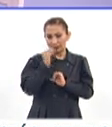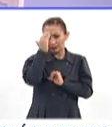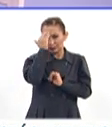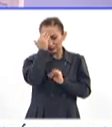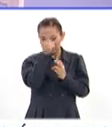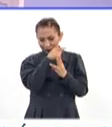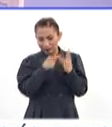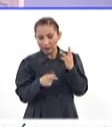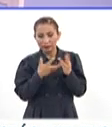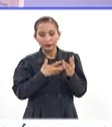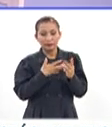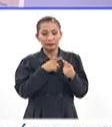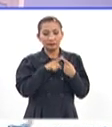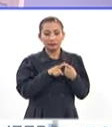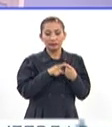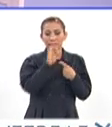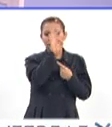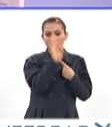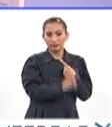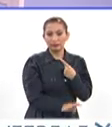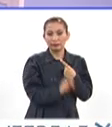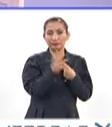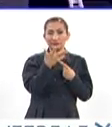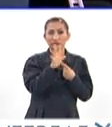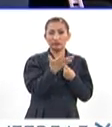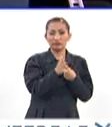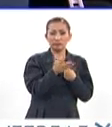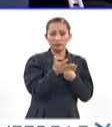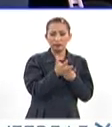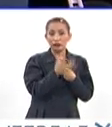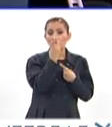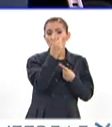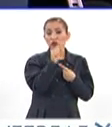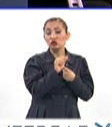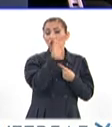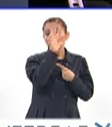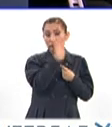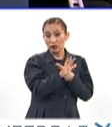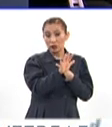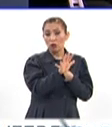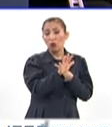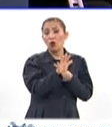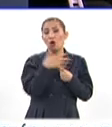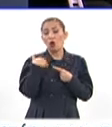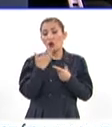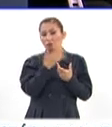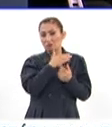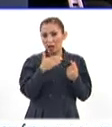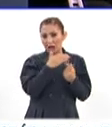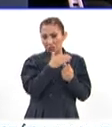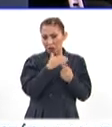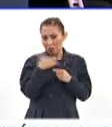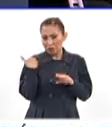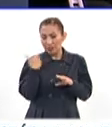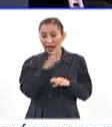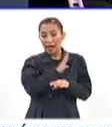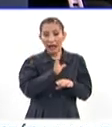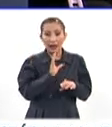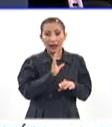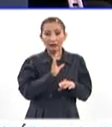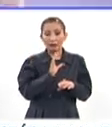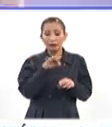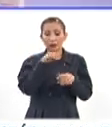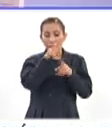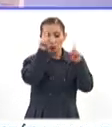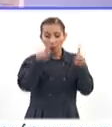tuvimos. Tuvimos un porcentaje alrededor de 2.5 la media